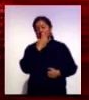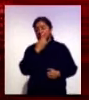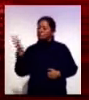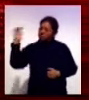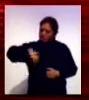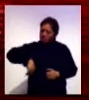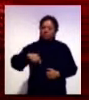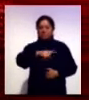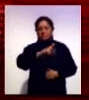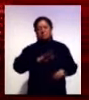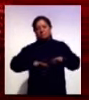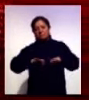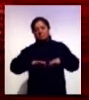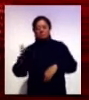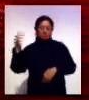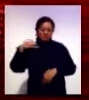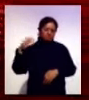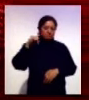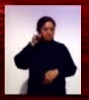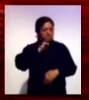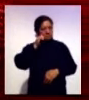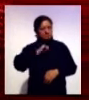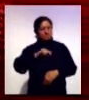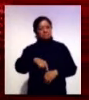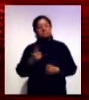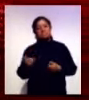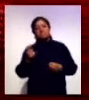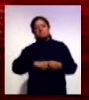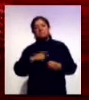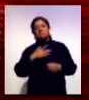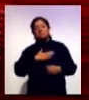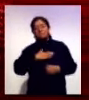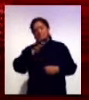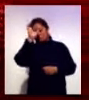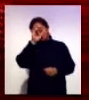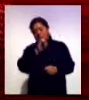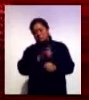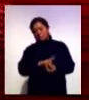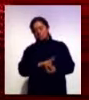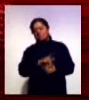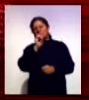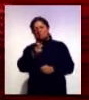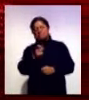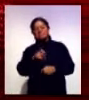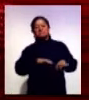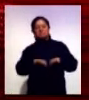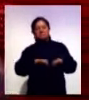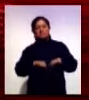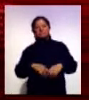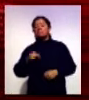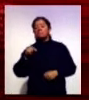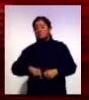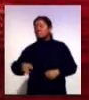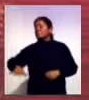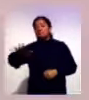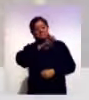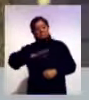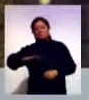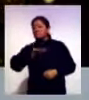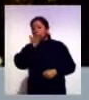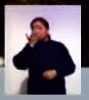trabajar. Era parte de nuestra familia, parte de nuestra cultura, y no solo nosotros como familia, aquí en la región esa es la